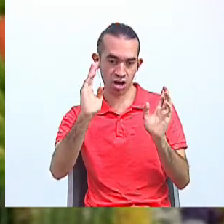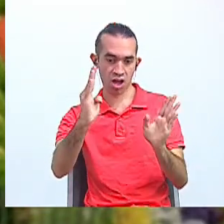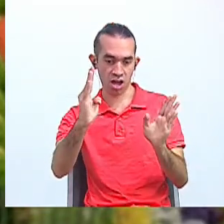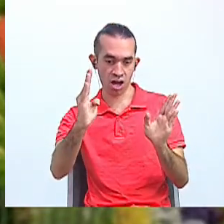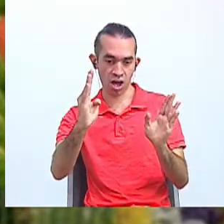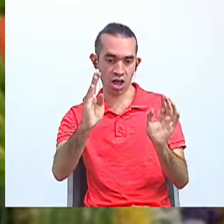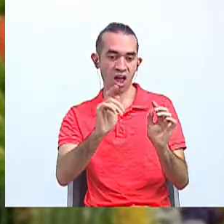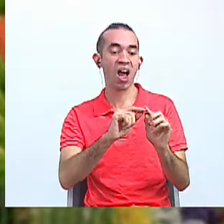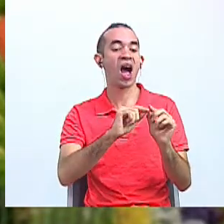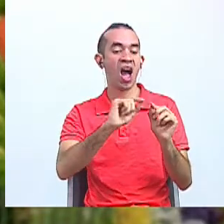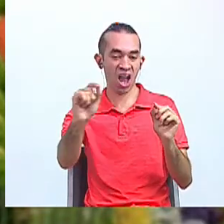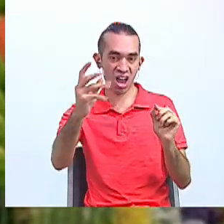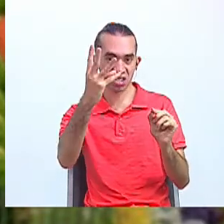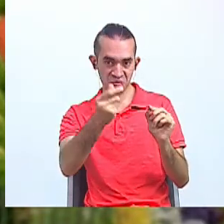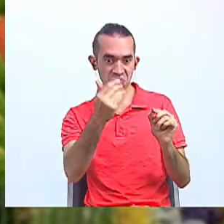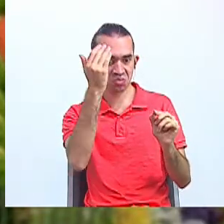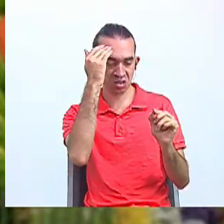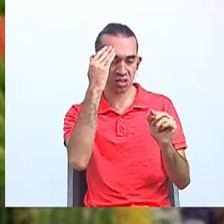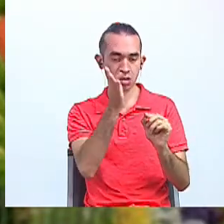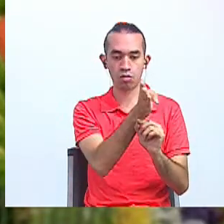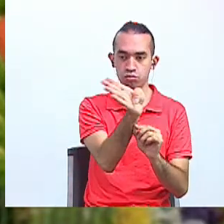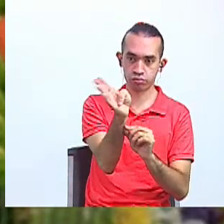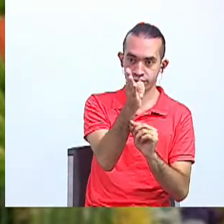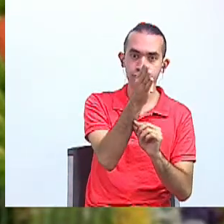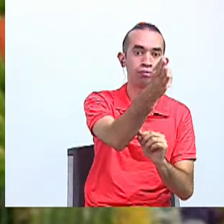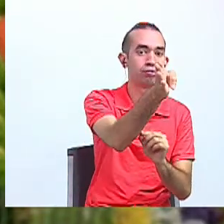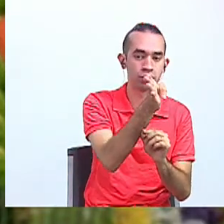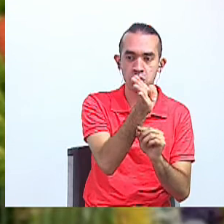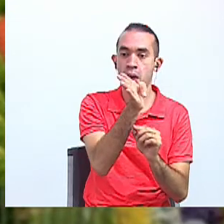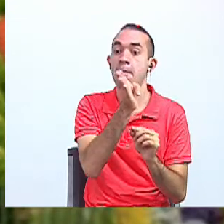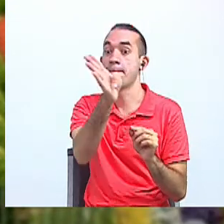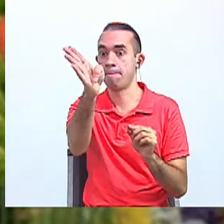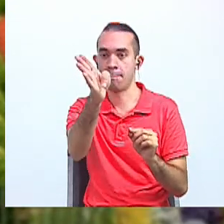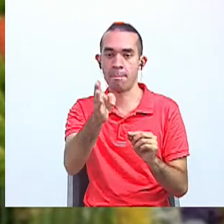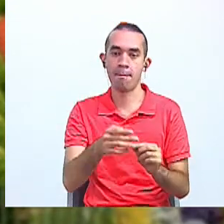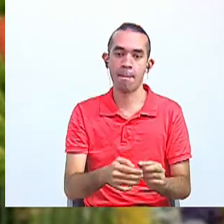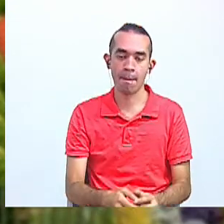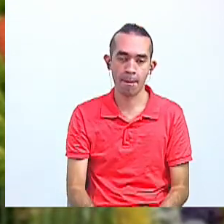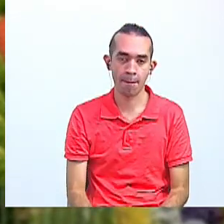escala una magnitud en una dirección determinada y en uno de sus sentidos.